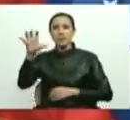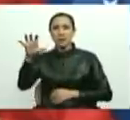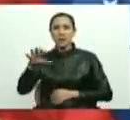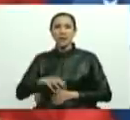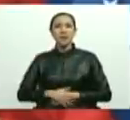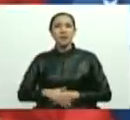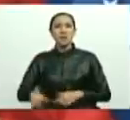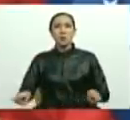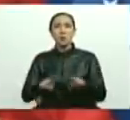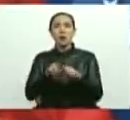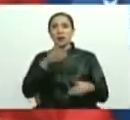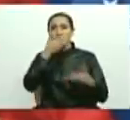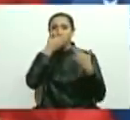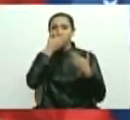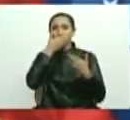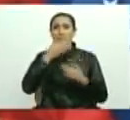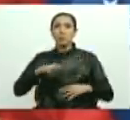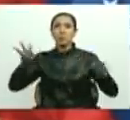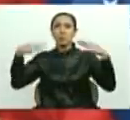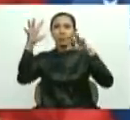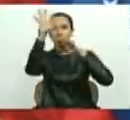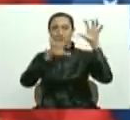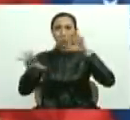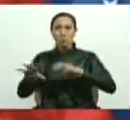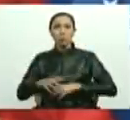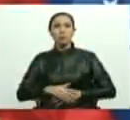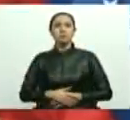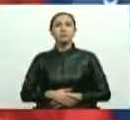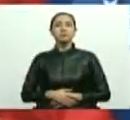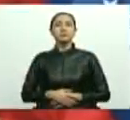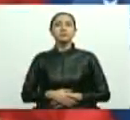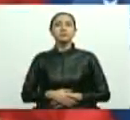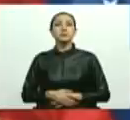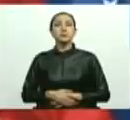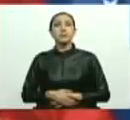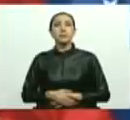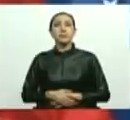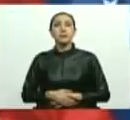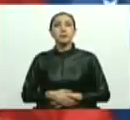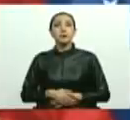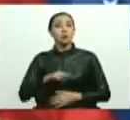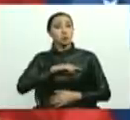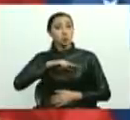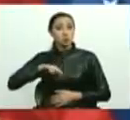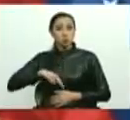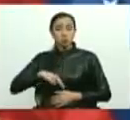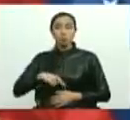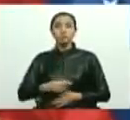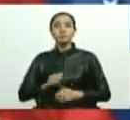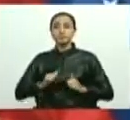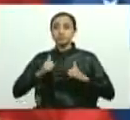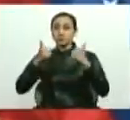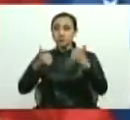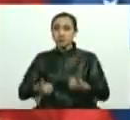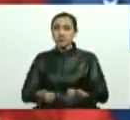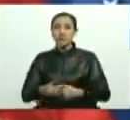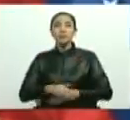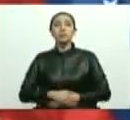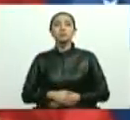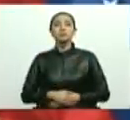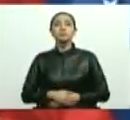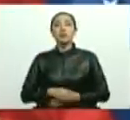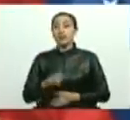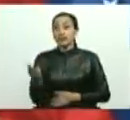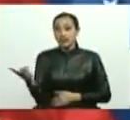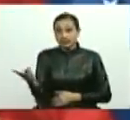terrorismo, cuando lo que preliminarmente estamos conociendo es que son más bien estas personas